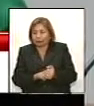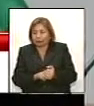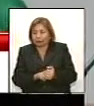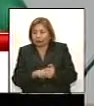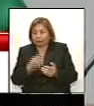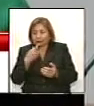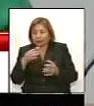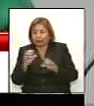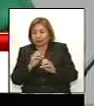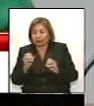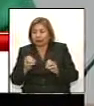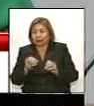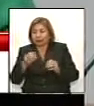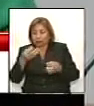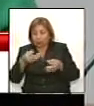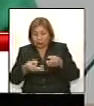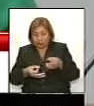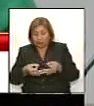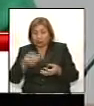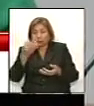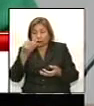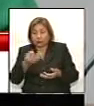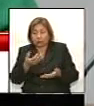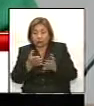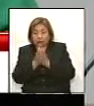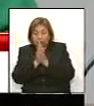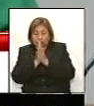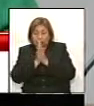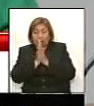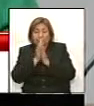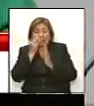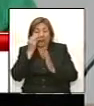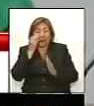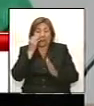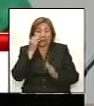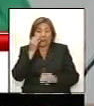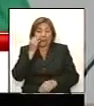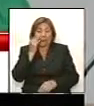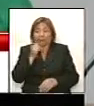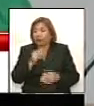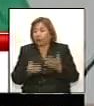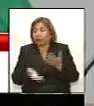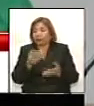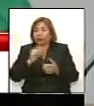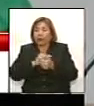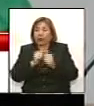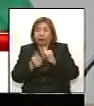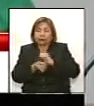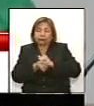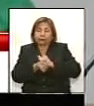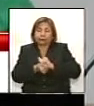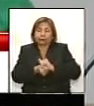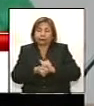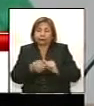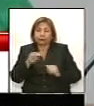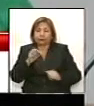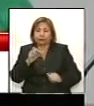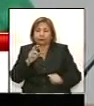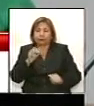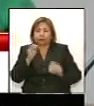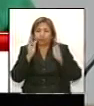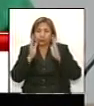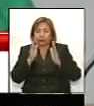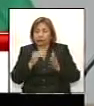no existía. Entonces, justamente por eso es que se pidió que hubiera algunos cambios en el protocolo de